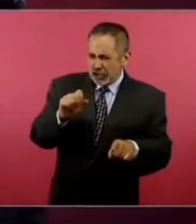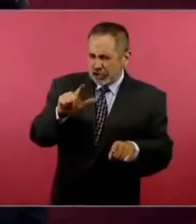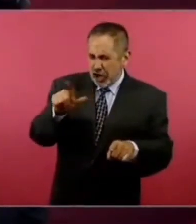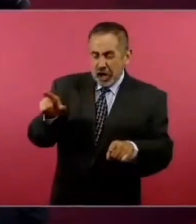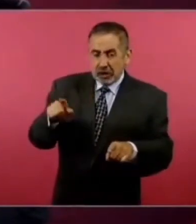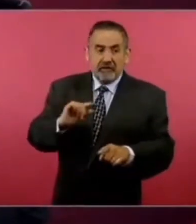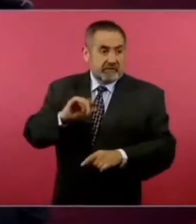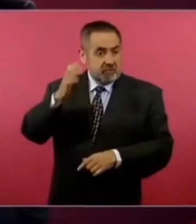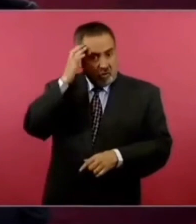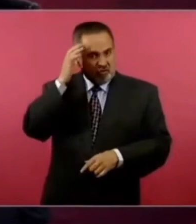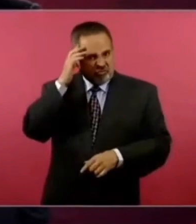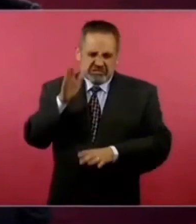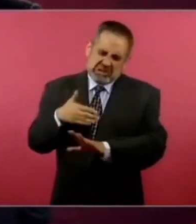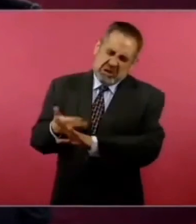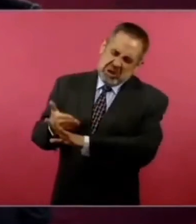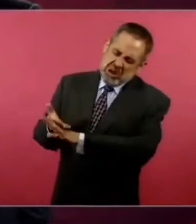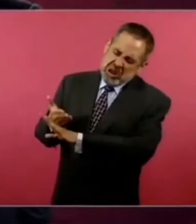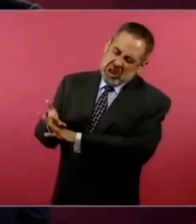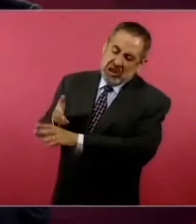famoso